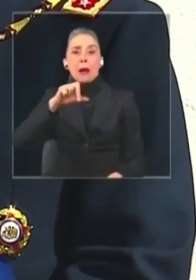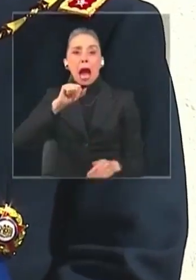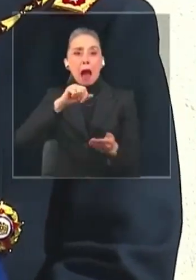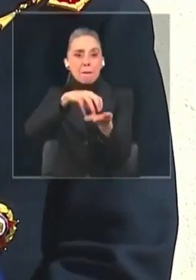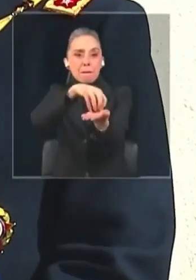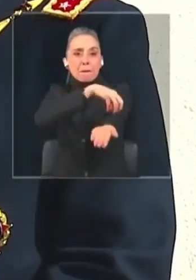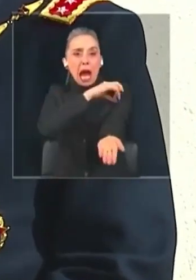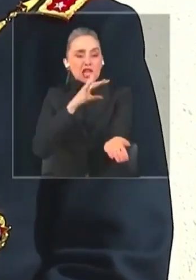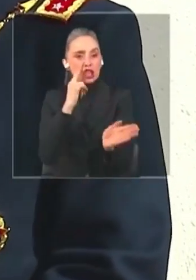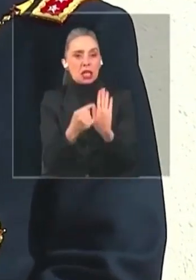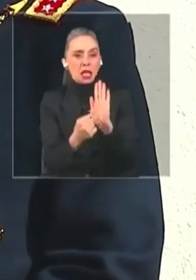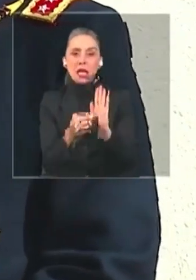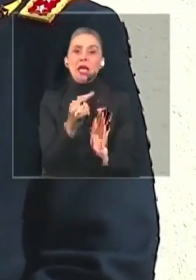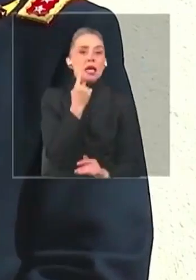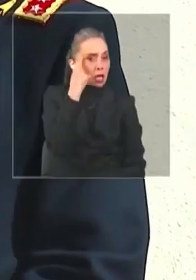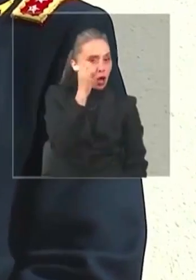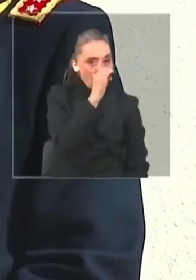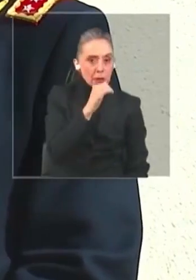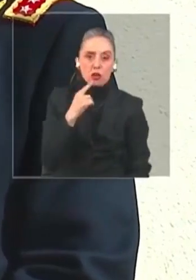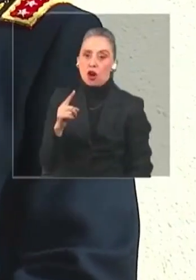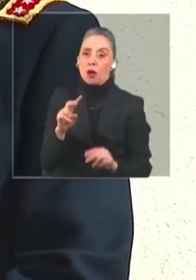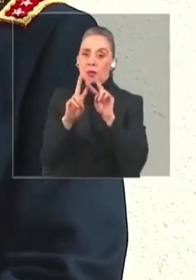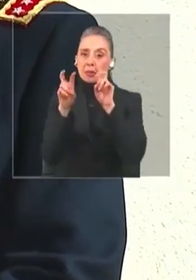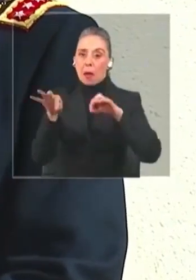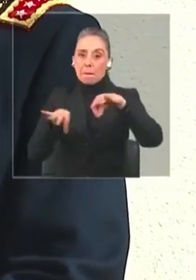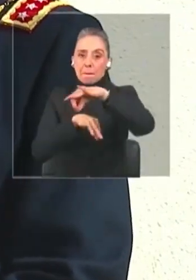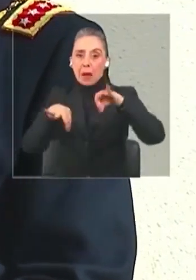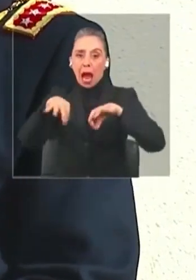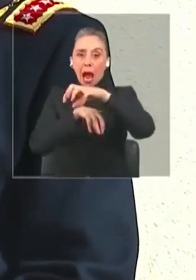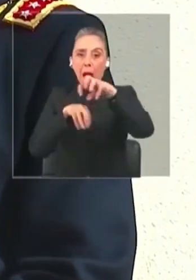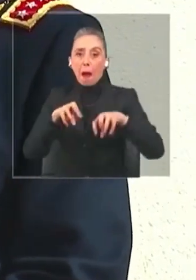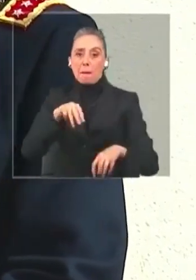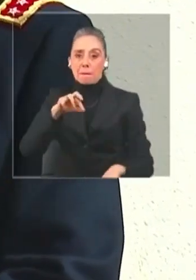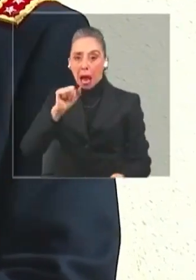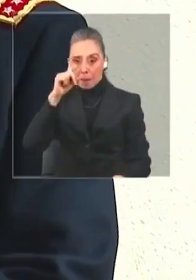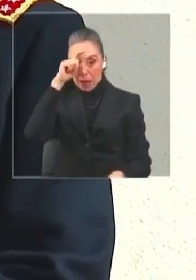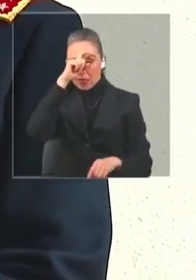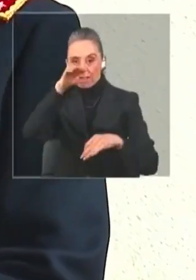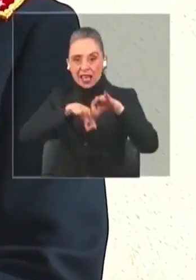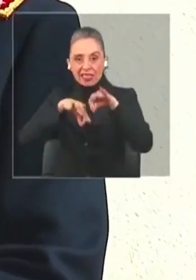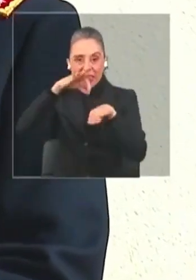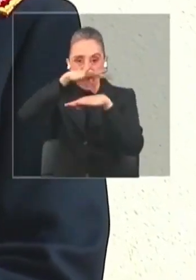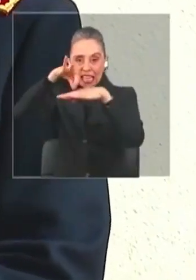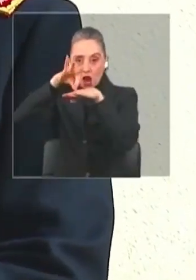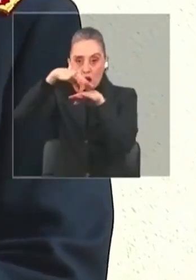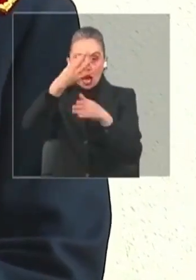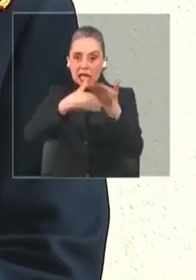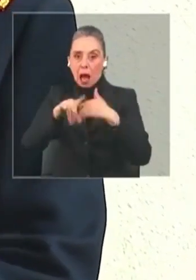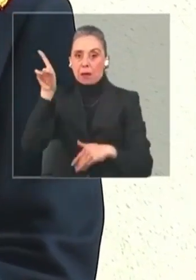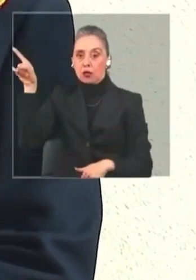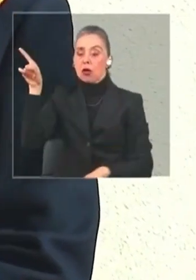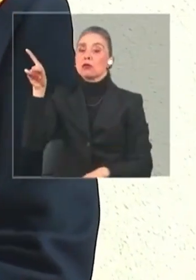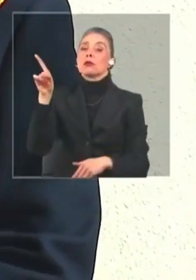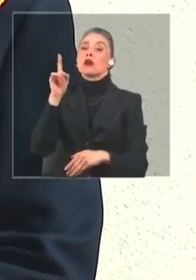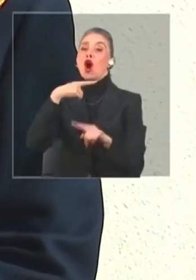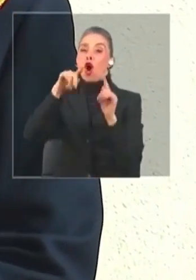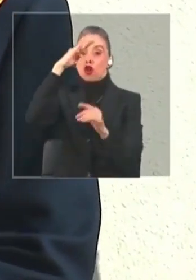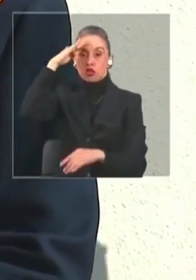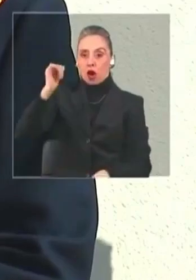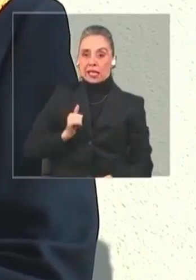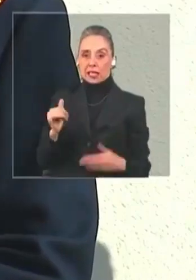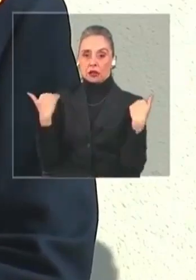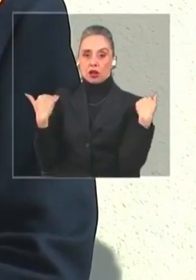Bueno, mire, respecto a los mapas, yo creo que la geografía es muy difícil de cambiar. Ellos tienen que entrenarse para sus